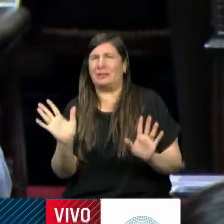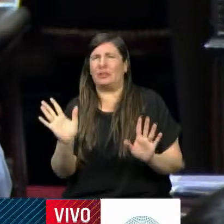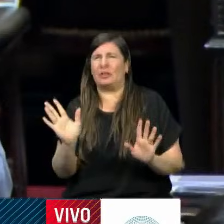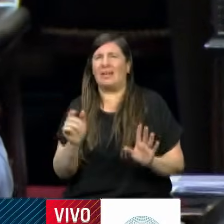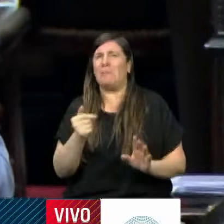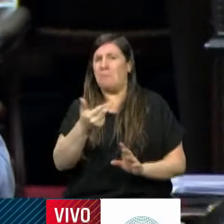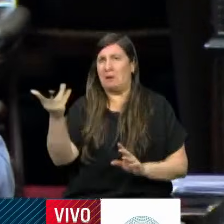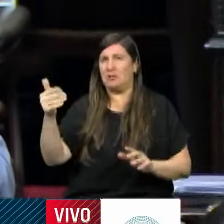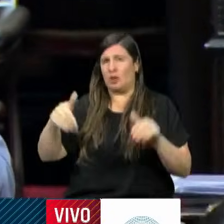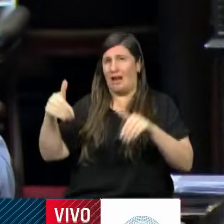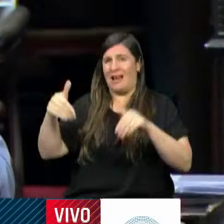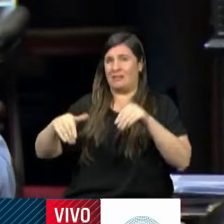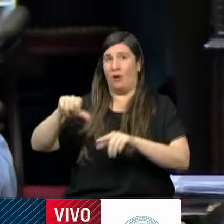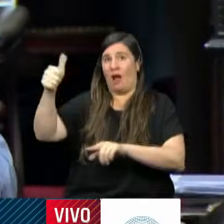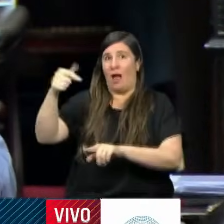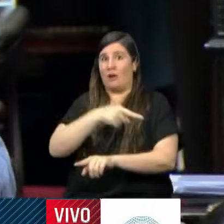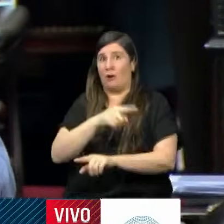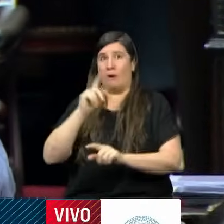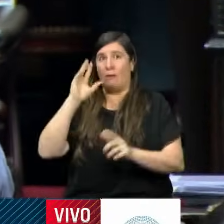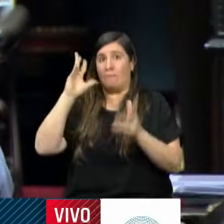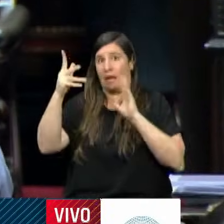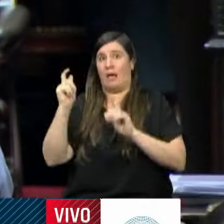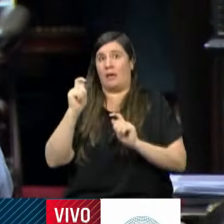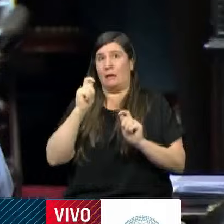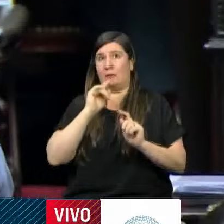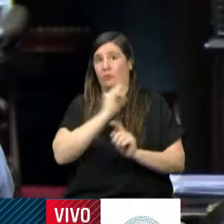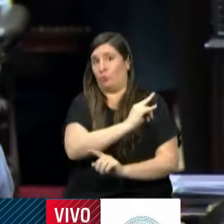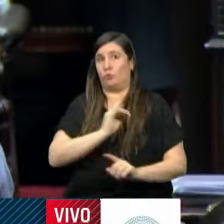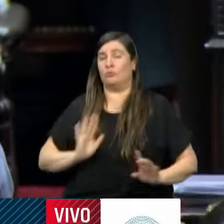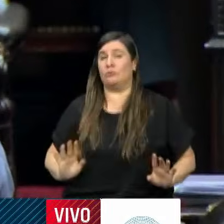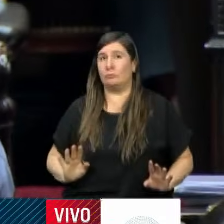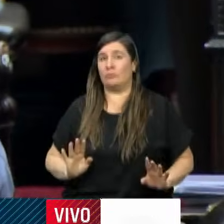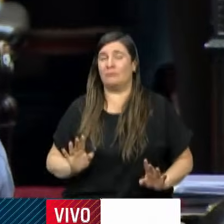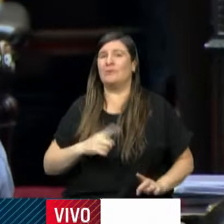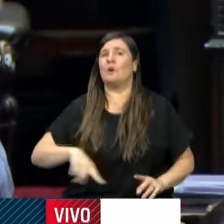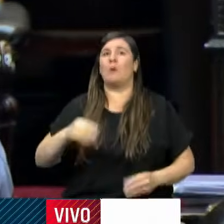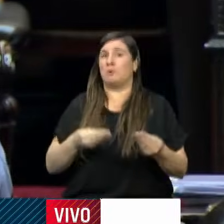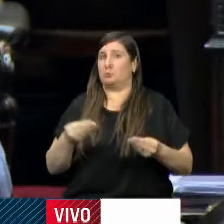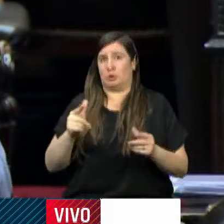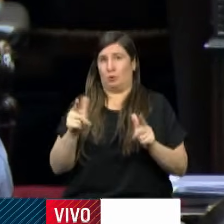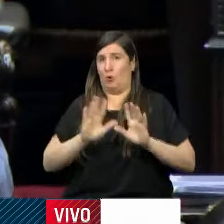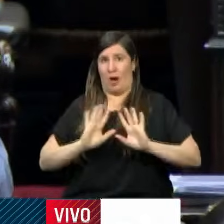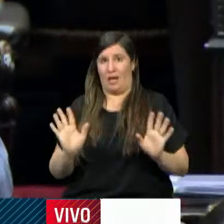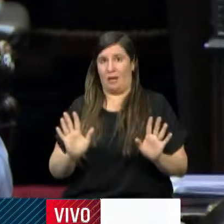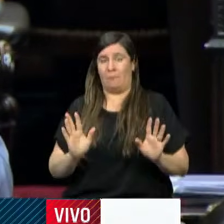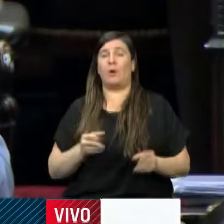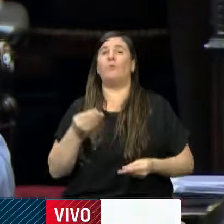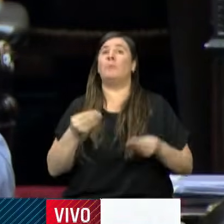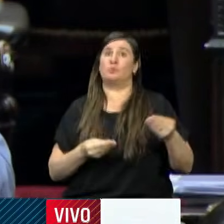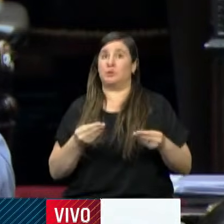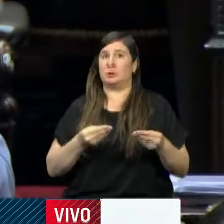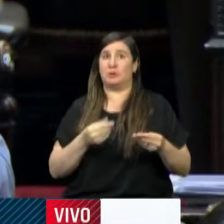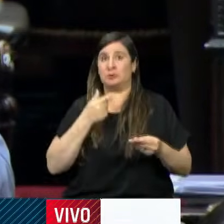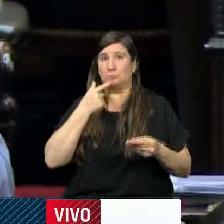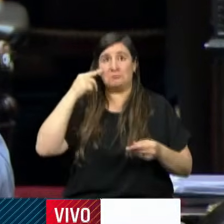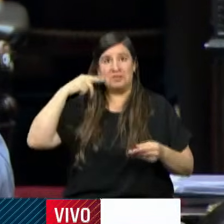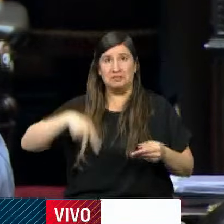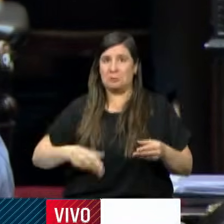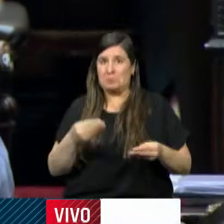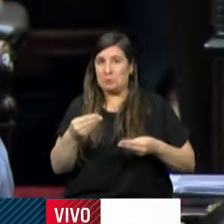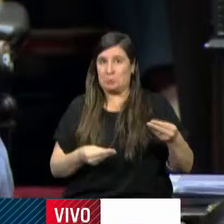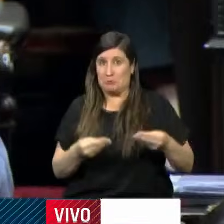popular. No tuvimos presupuesto estos 2 años. Pero aún sin presupuesto,